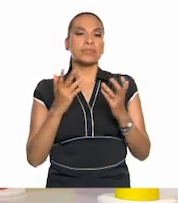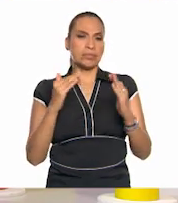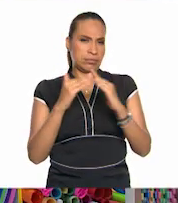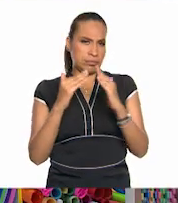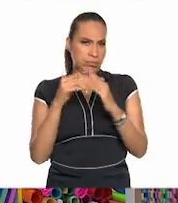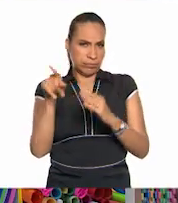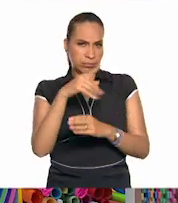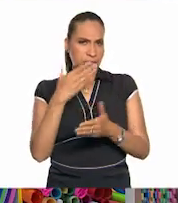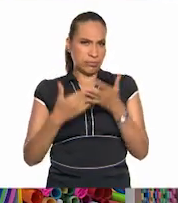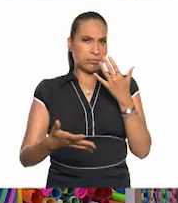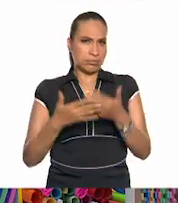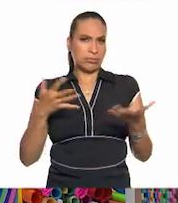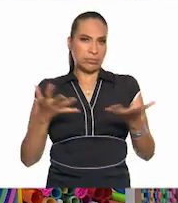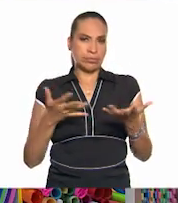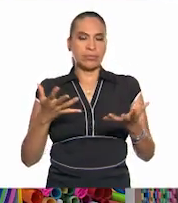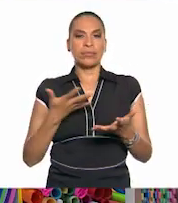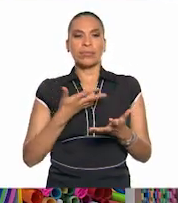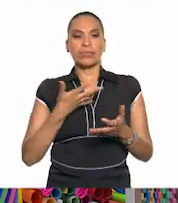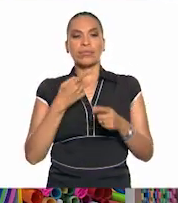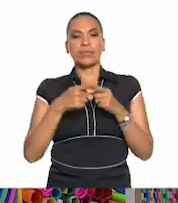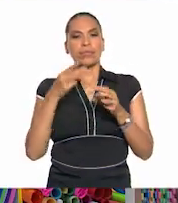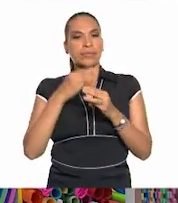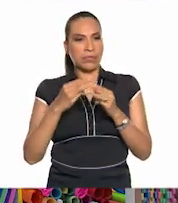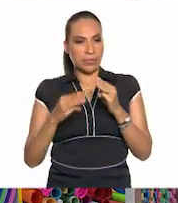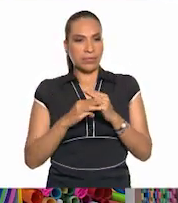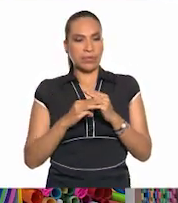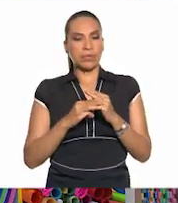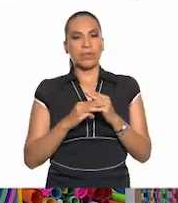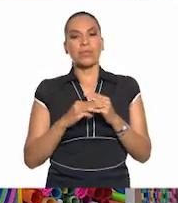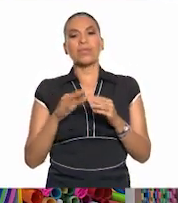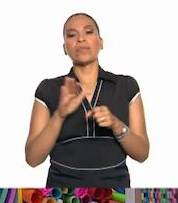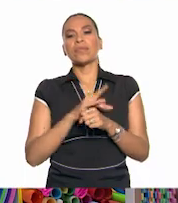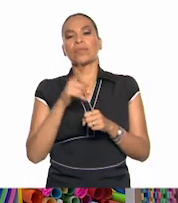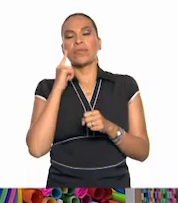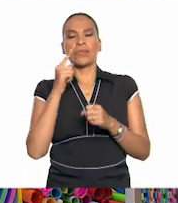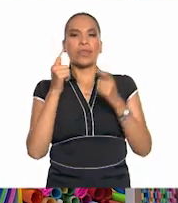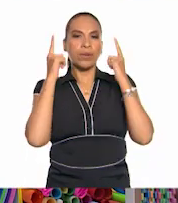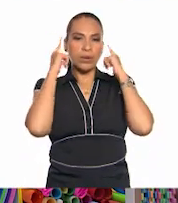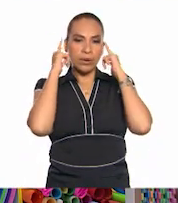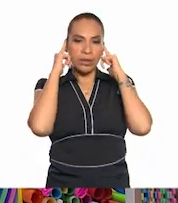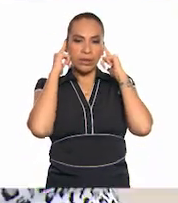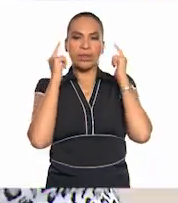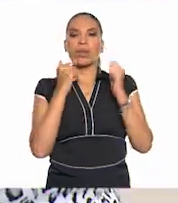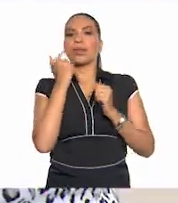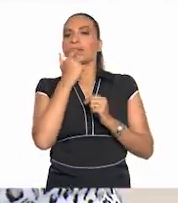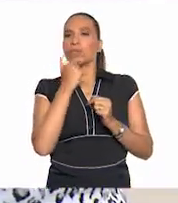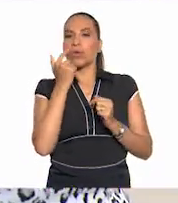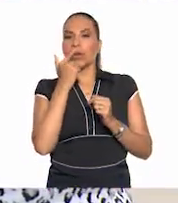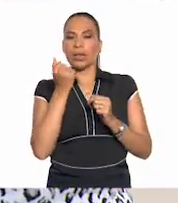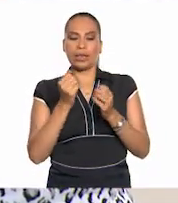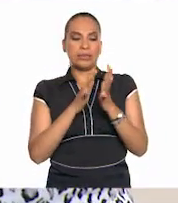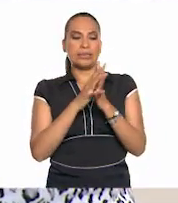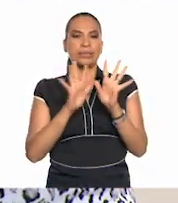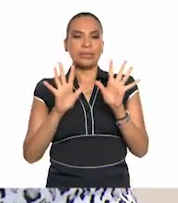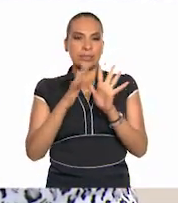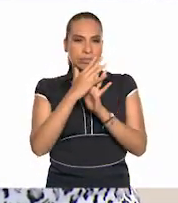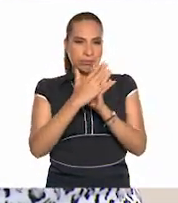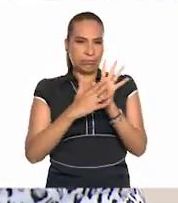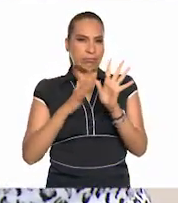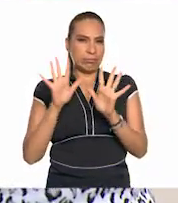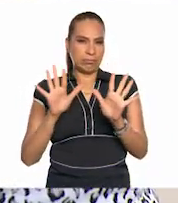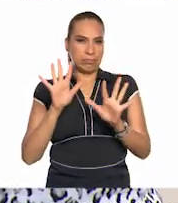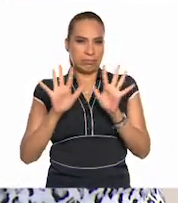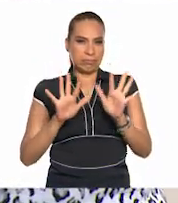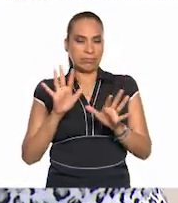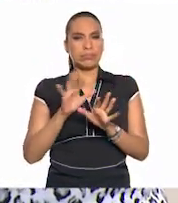casa. Exactamente, contamos como con esos materiales, porque incluso exacto, las orejitas, la boquita, las huellitas de sus manos podrían